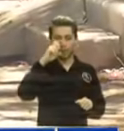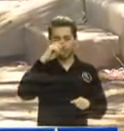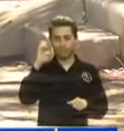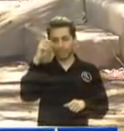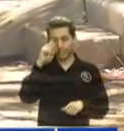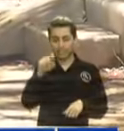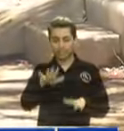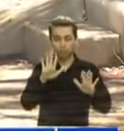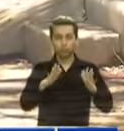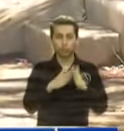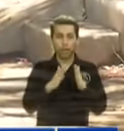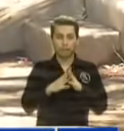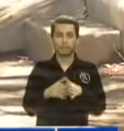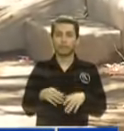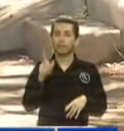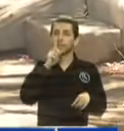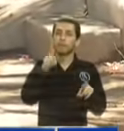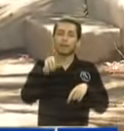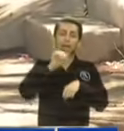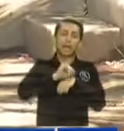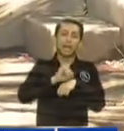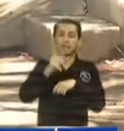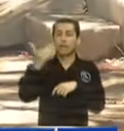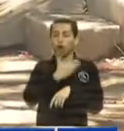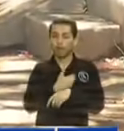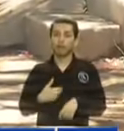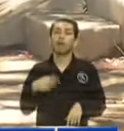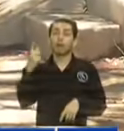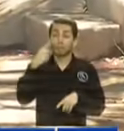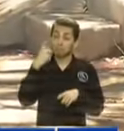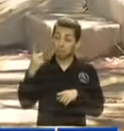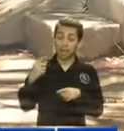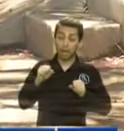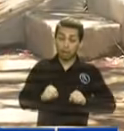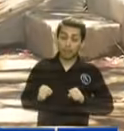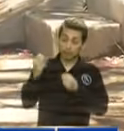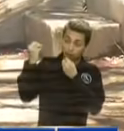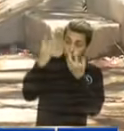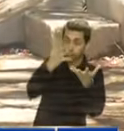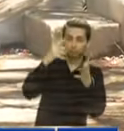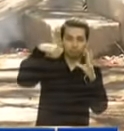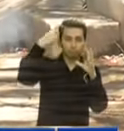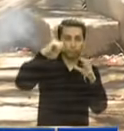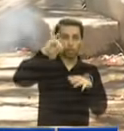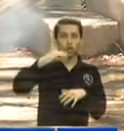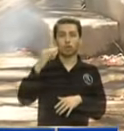parroquiales y de gobierno. Desde Amatitlán y con imágenes de Diego Ulín, reportó José Martínez.